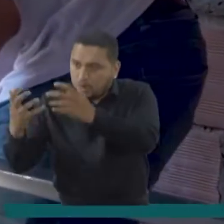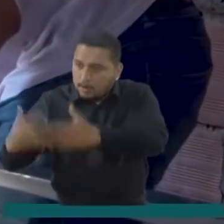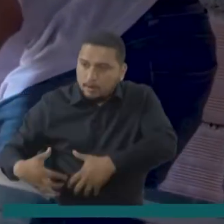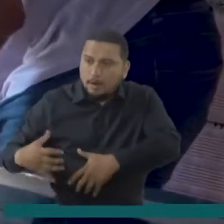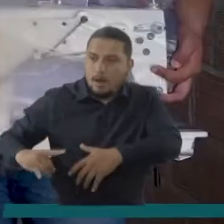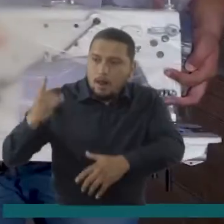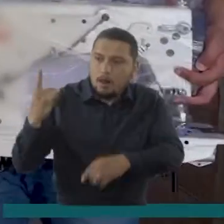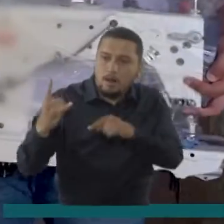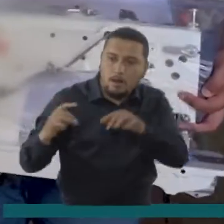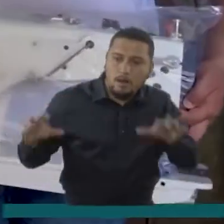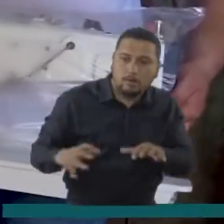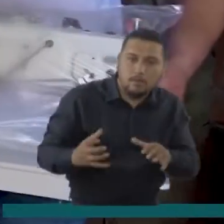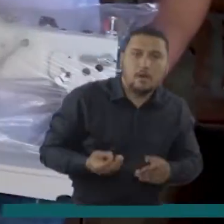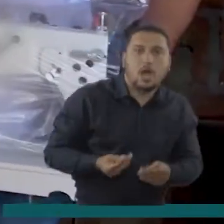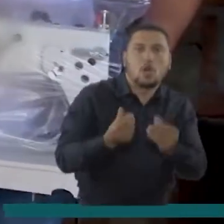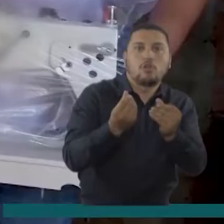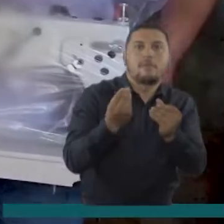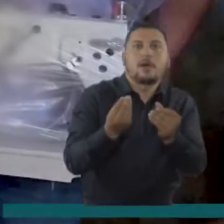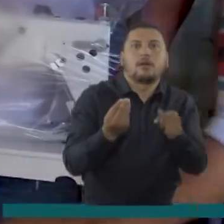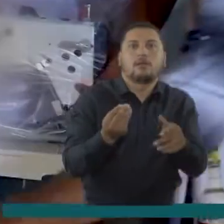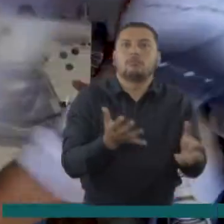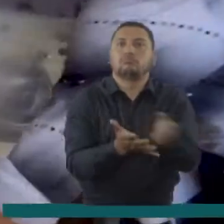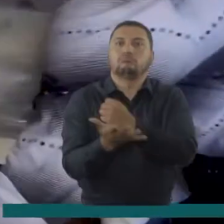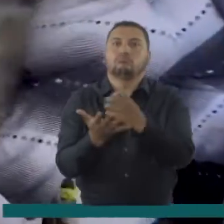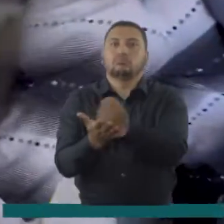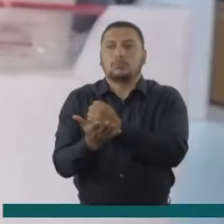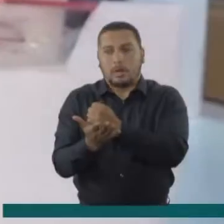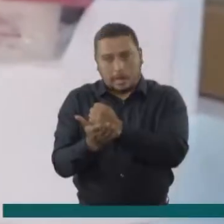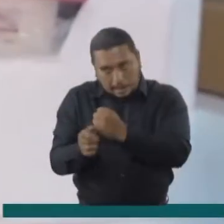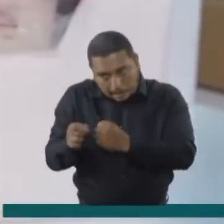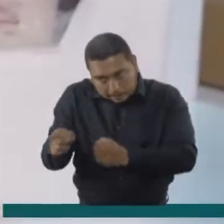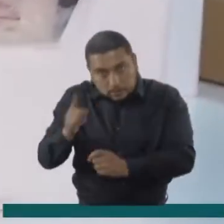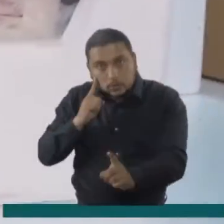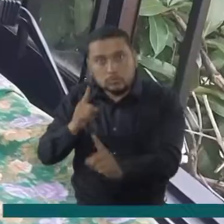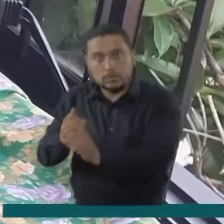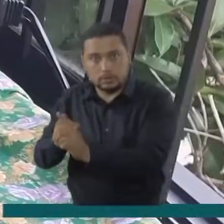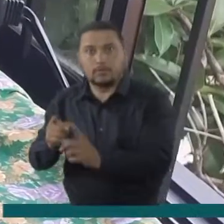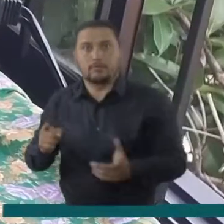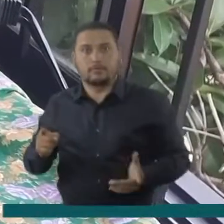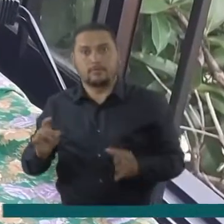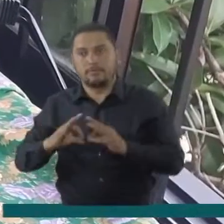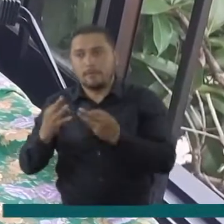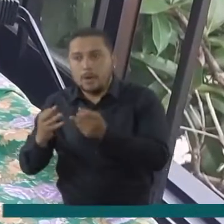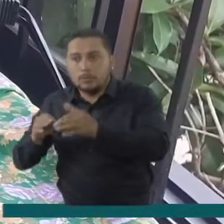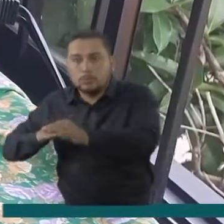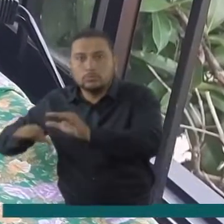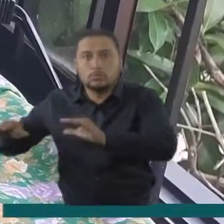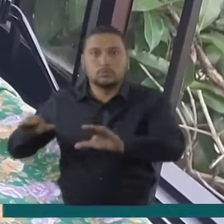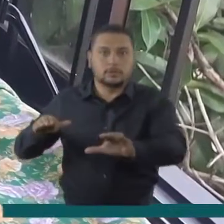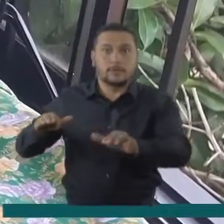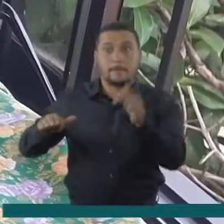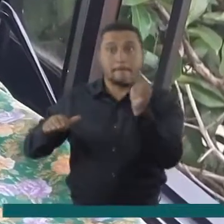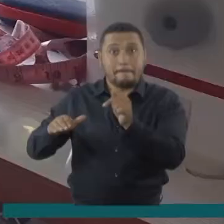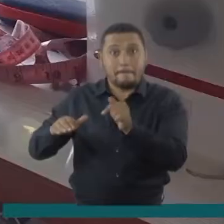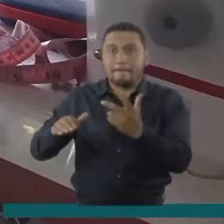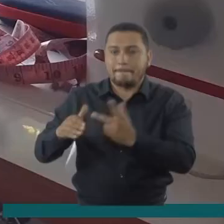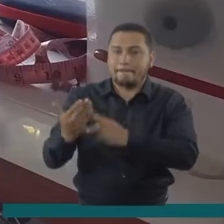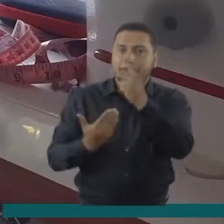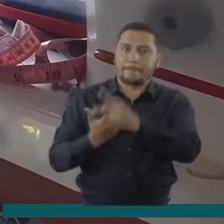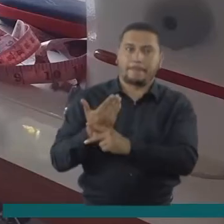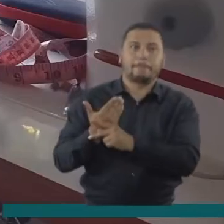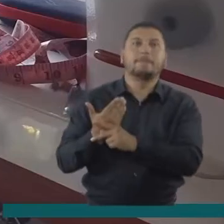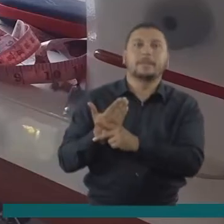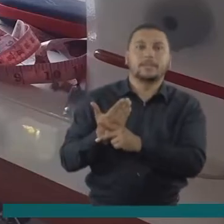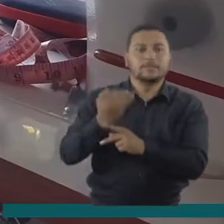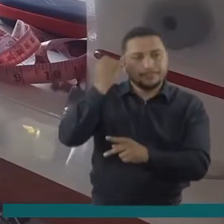dedicarse a una actividad económica que les permita generar un ingreso para ellas y sus familias. Entre los emprendimientos favorecidos